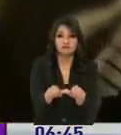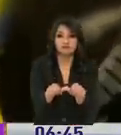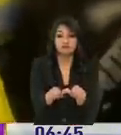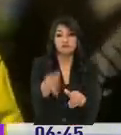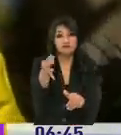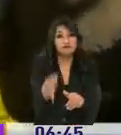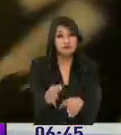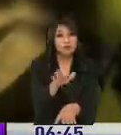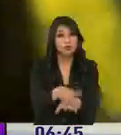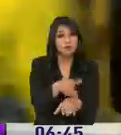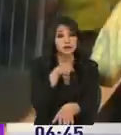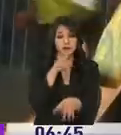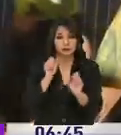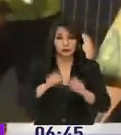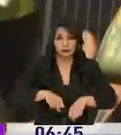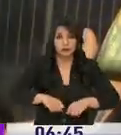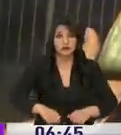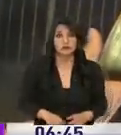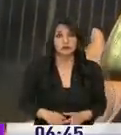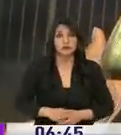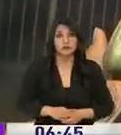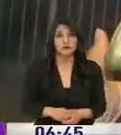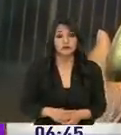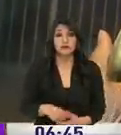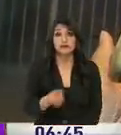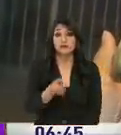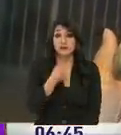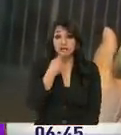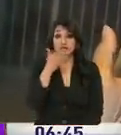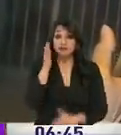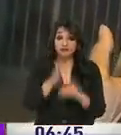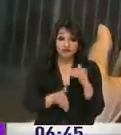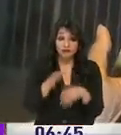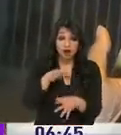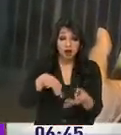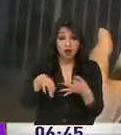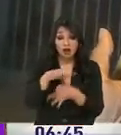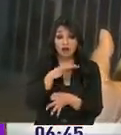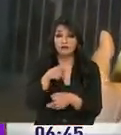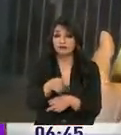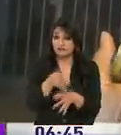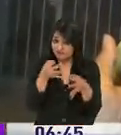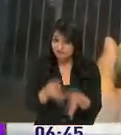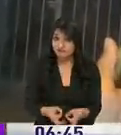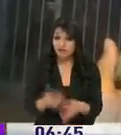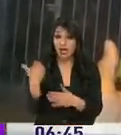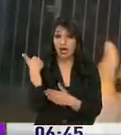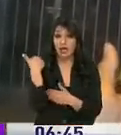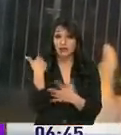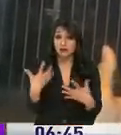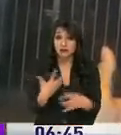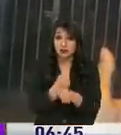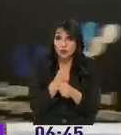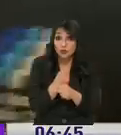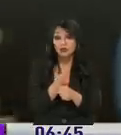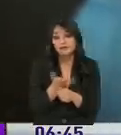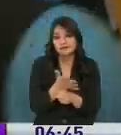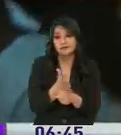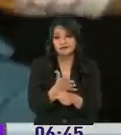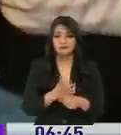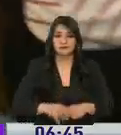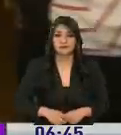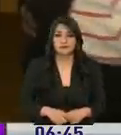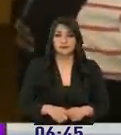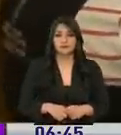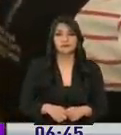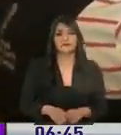determinar responsabilidades. Si los medicamentos están adulterados, no podemos garantizar la seguridad de los mismos. Con cámaras,